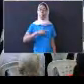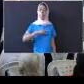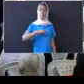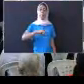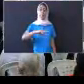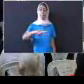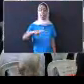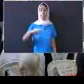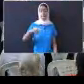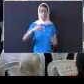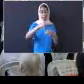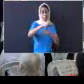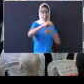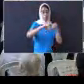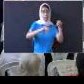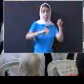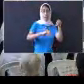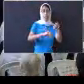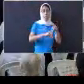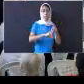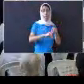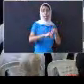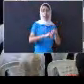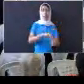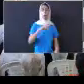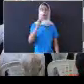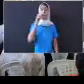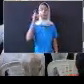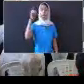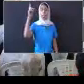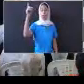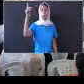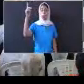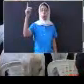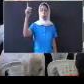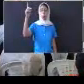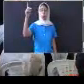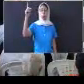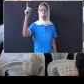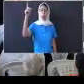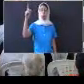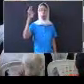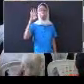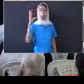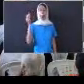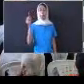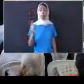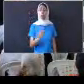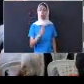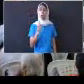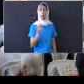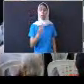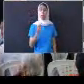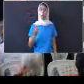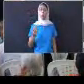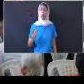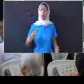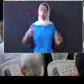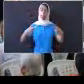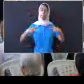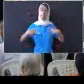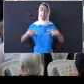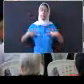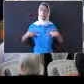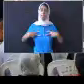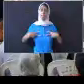Necesitas acercarme, oh Señor Porque todo lo